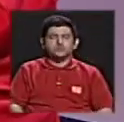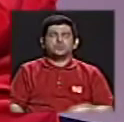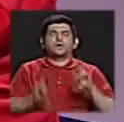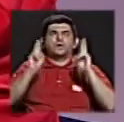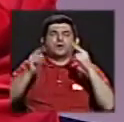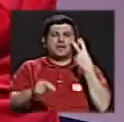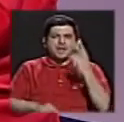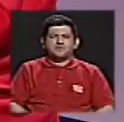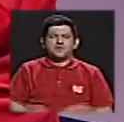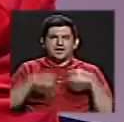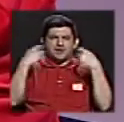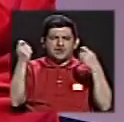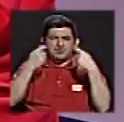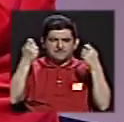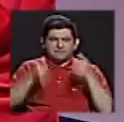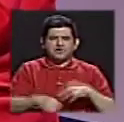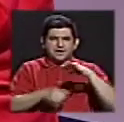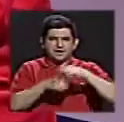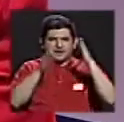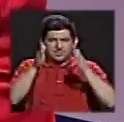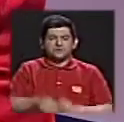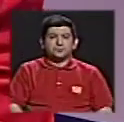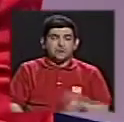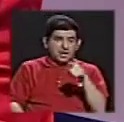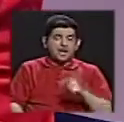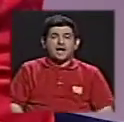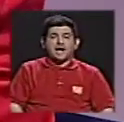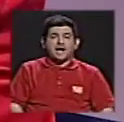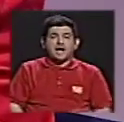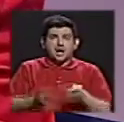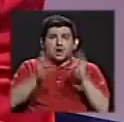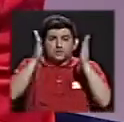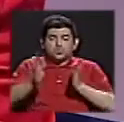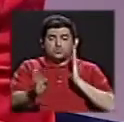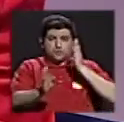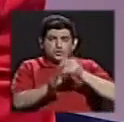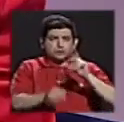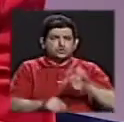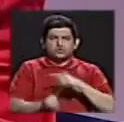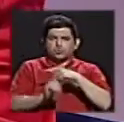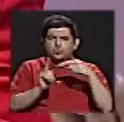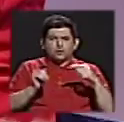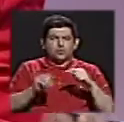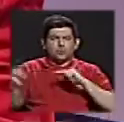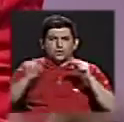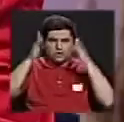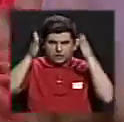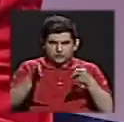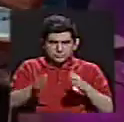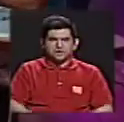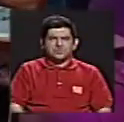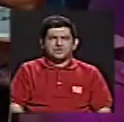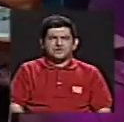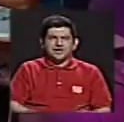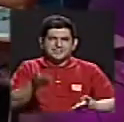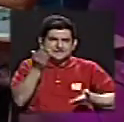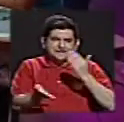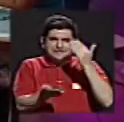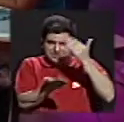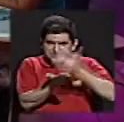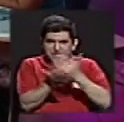ferias del agricultor con carnet directos de los productores y no de tantos intermediarios como está metida la feria del agricultor. Vamos a hacer